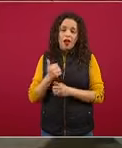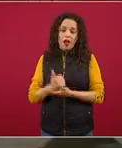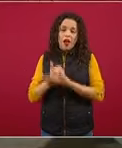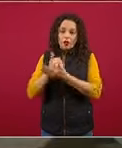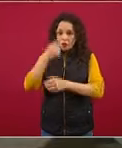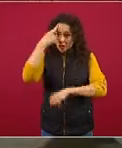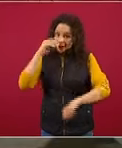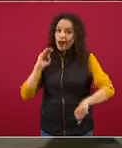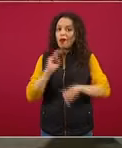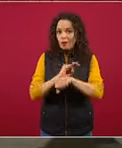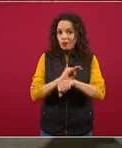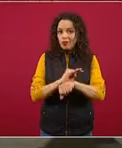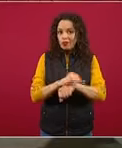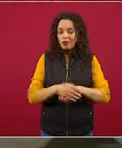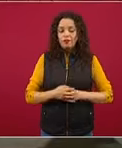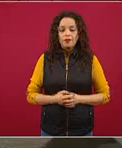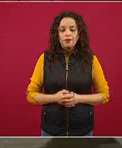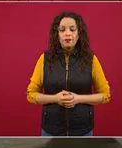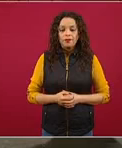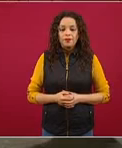tiempos.